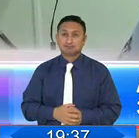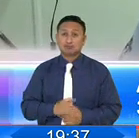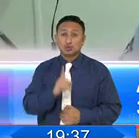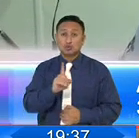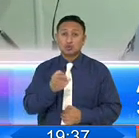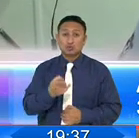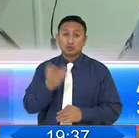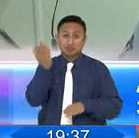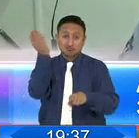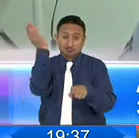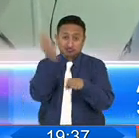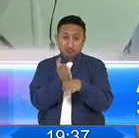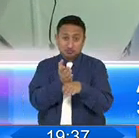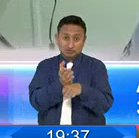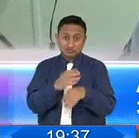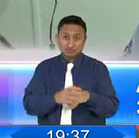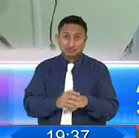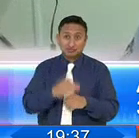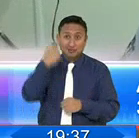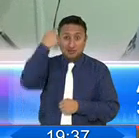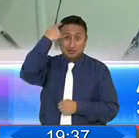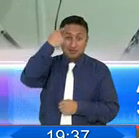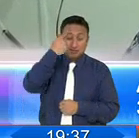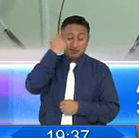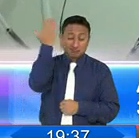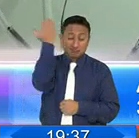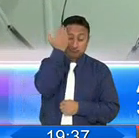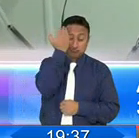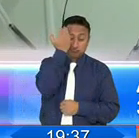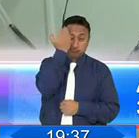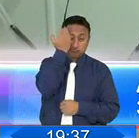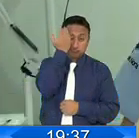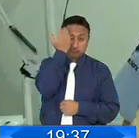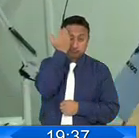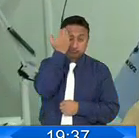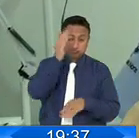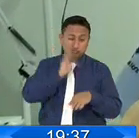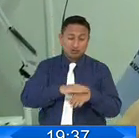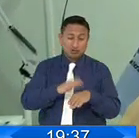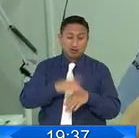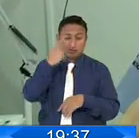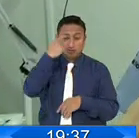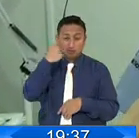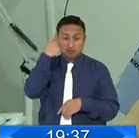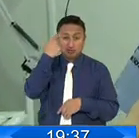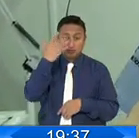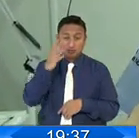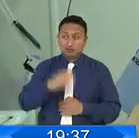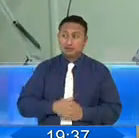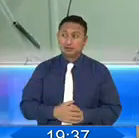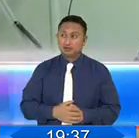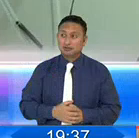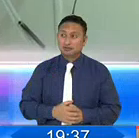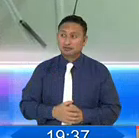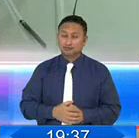incisiones, de los machetazos, seccionó el nervio óptico y como consecuencia perdió su ojito derecho.